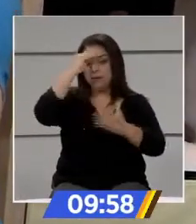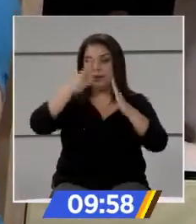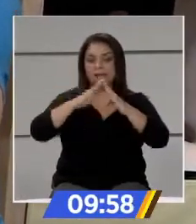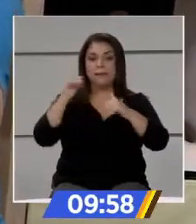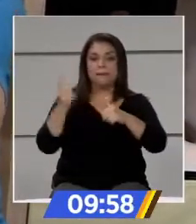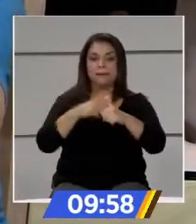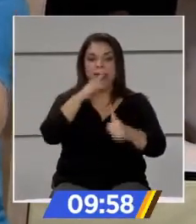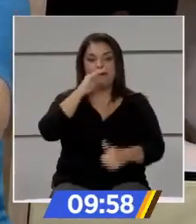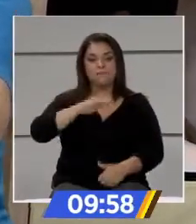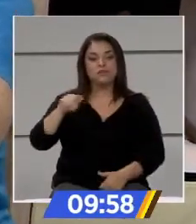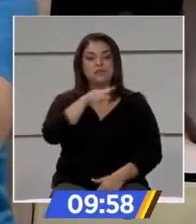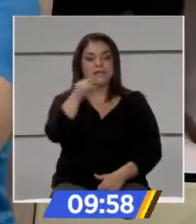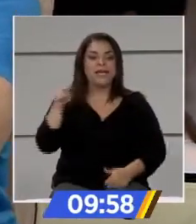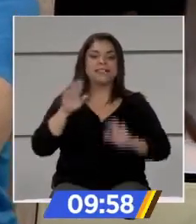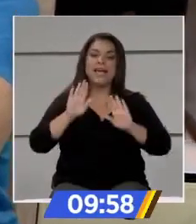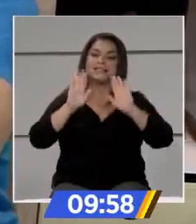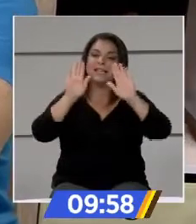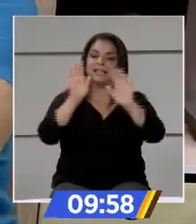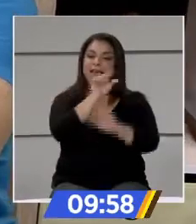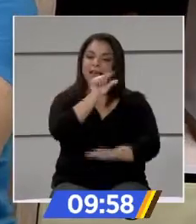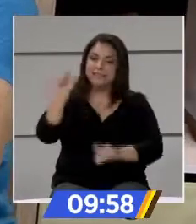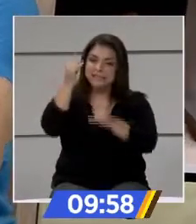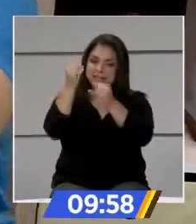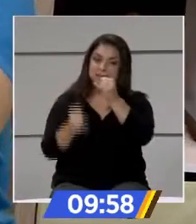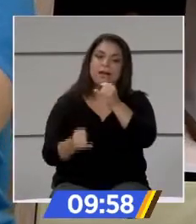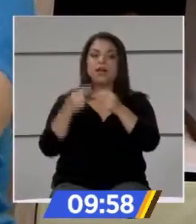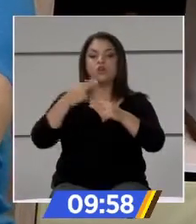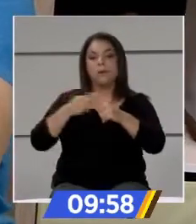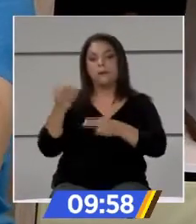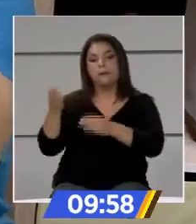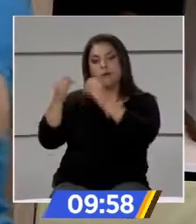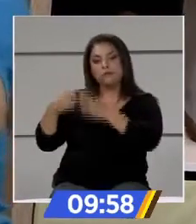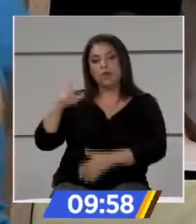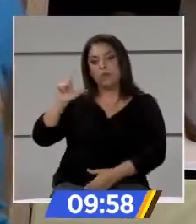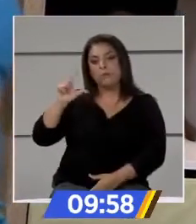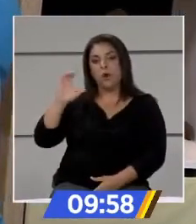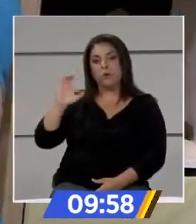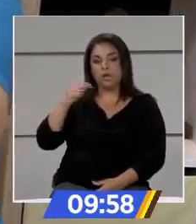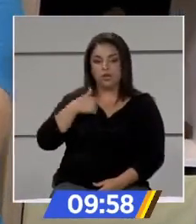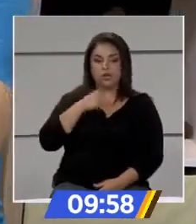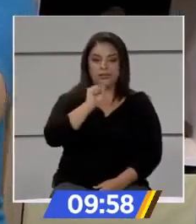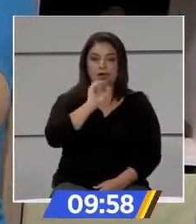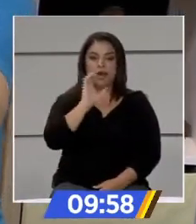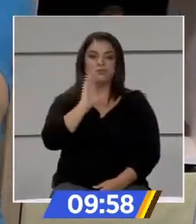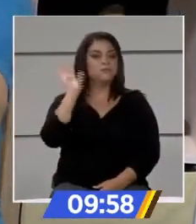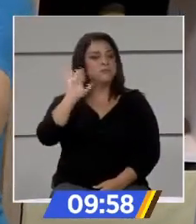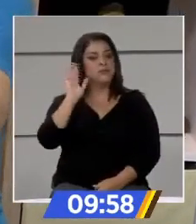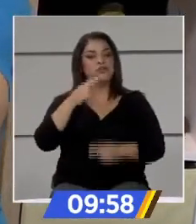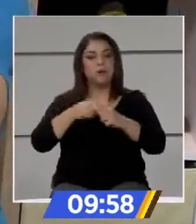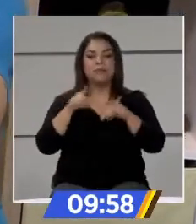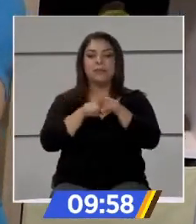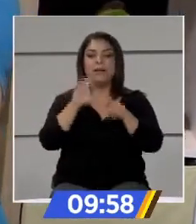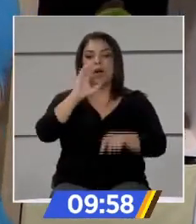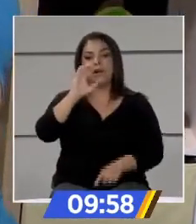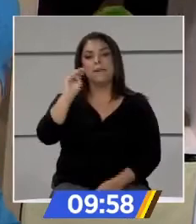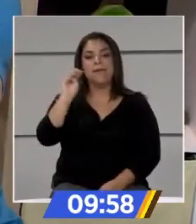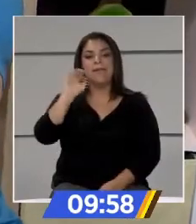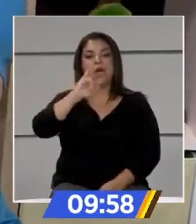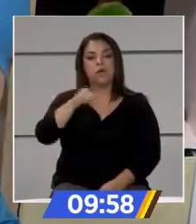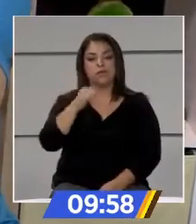Primera Infancia. Que pasen excelente fin de semana. En nombre de Lupita Cordero, Sergio Castro se despide. Y en nombre también de Carolina Medina y de don